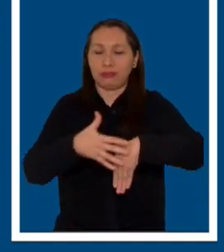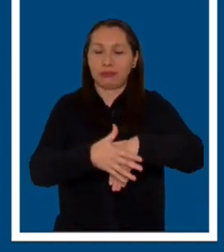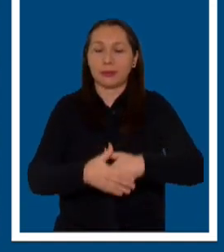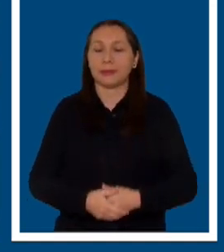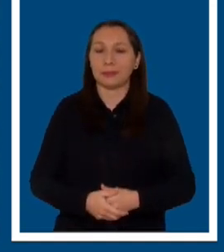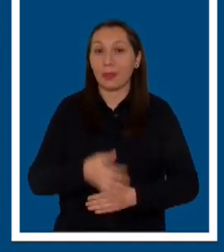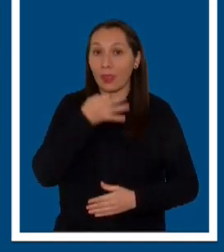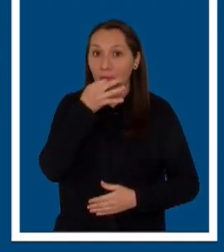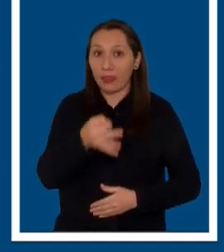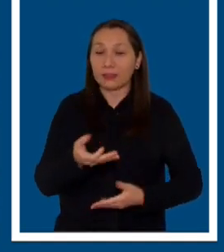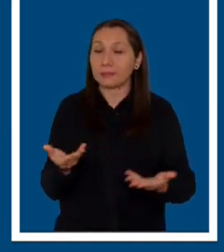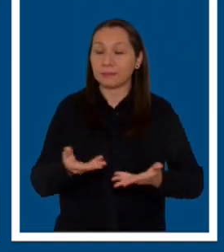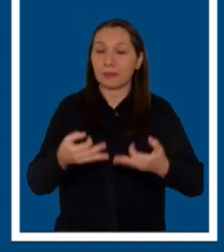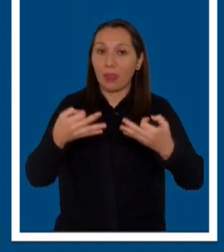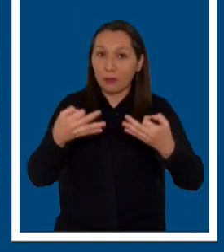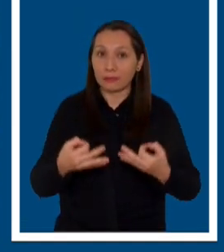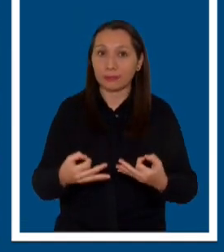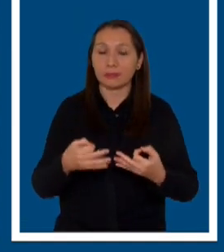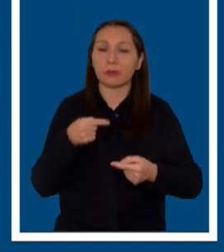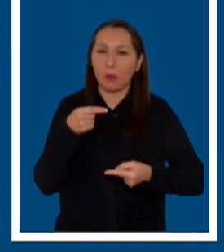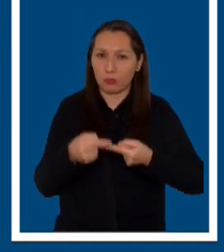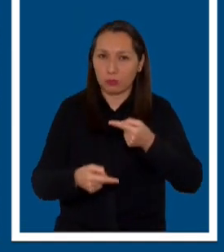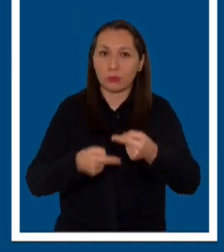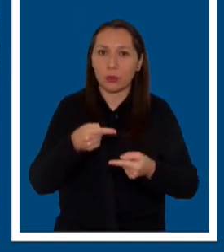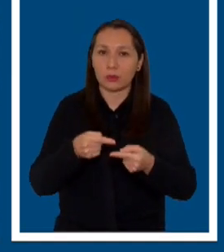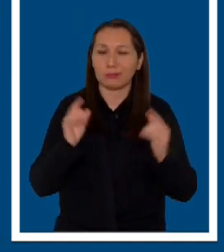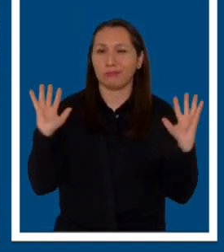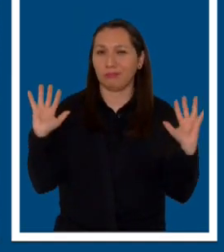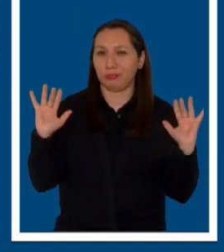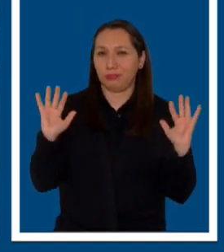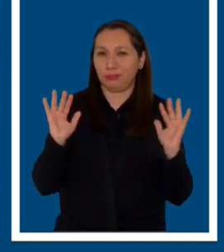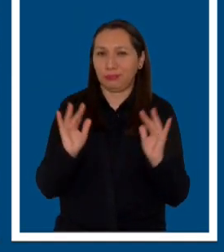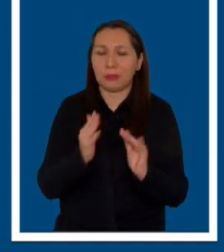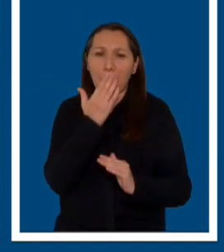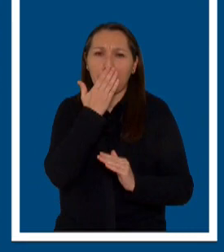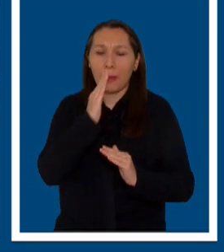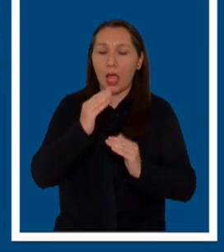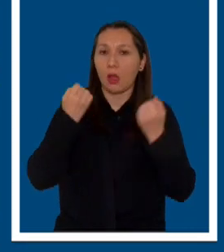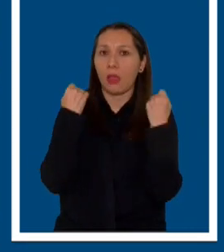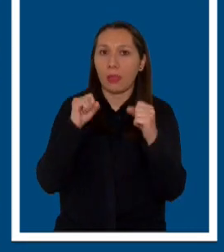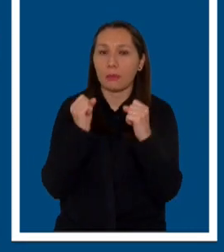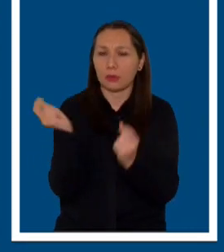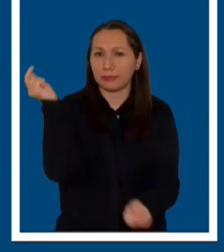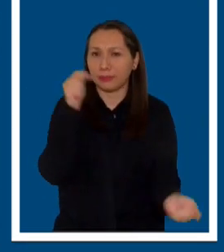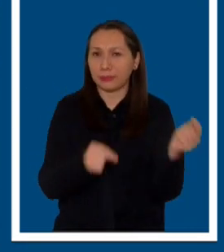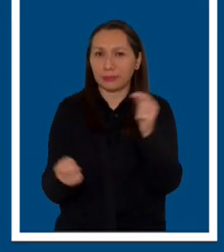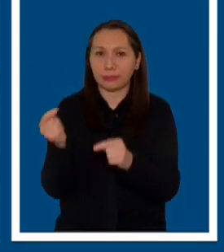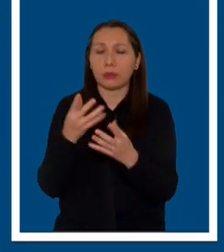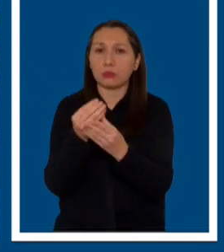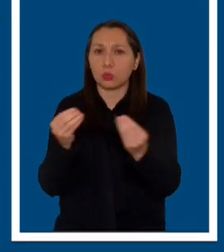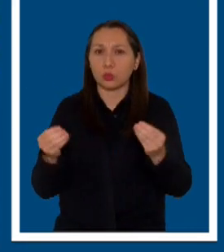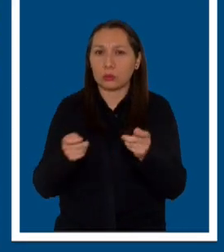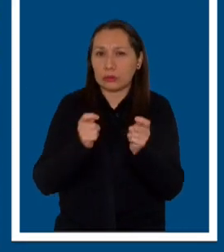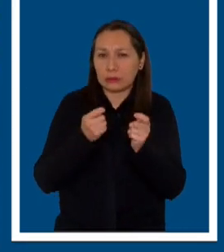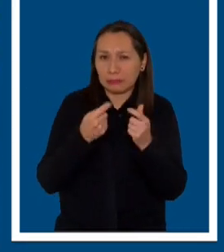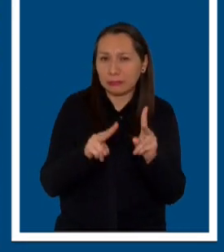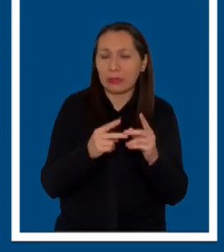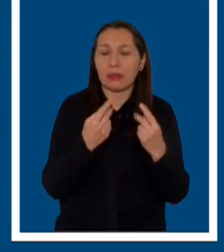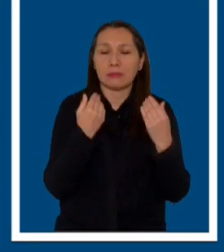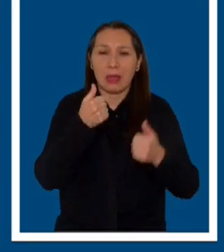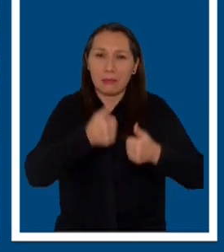señalarles que efectivamente este proceso va a reunir a los mejores deportistas de múltiples especialidades